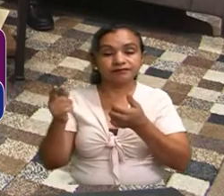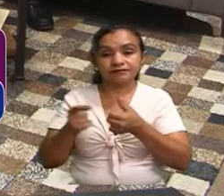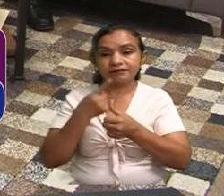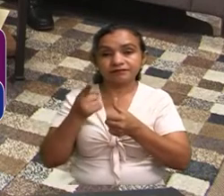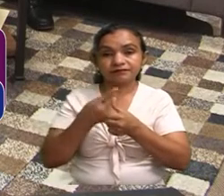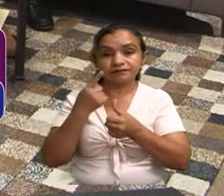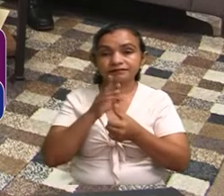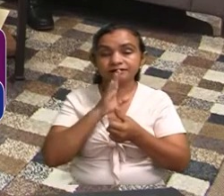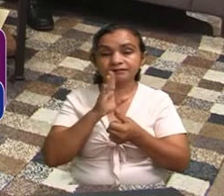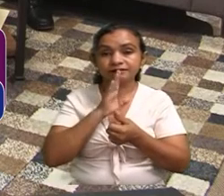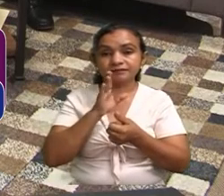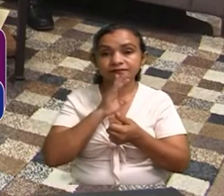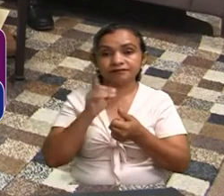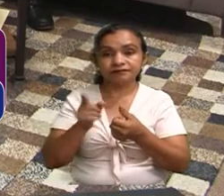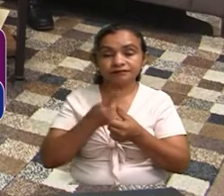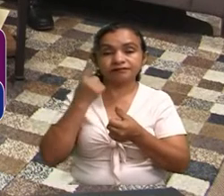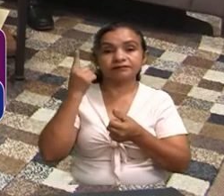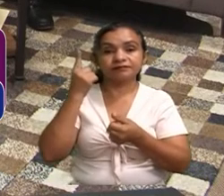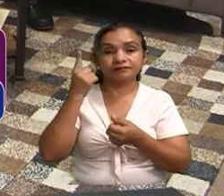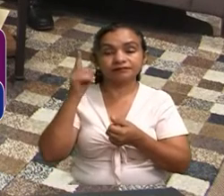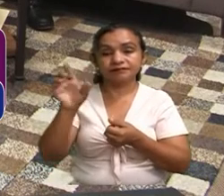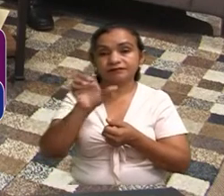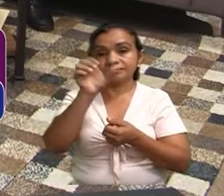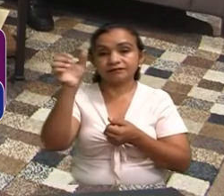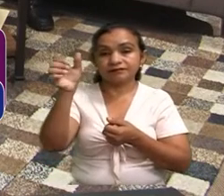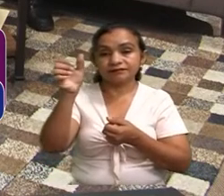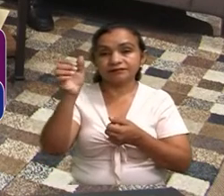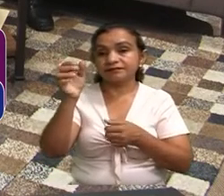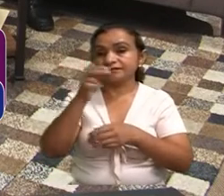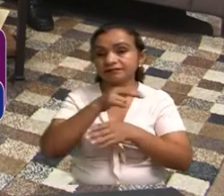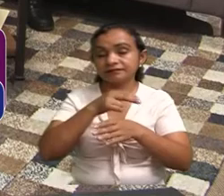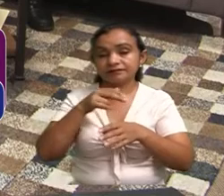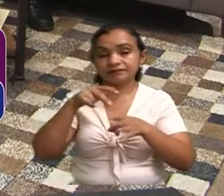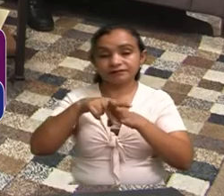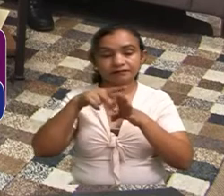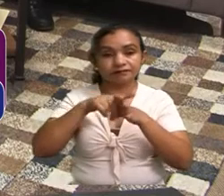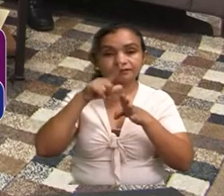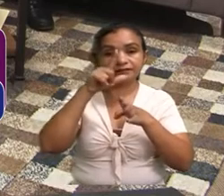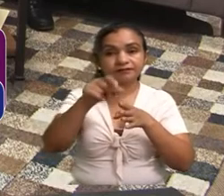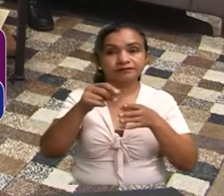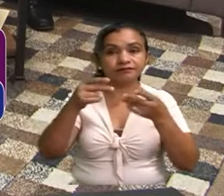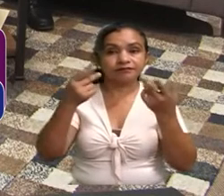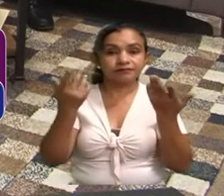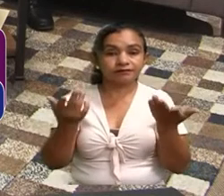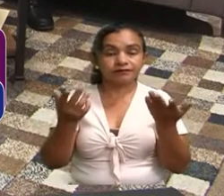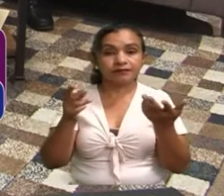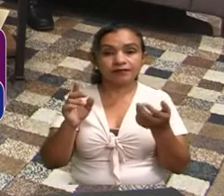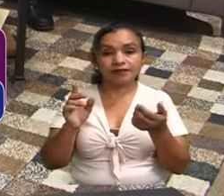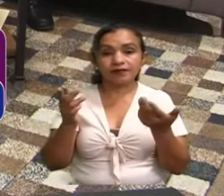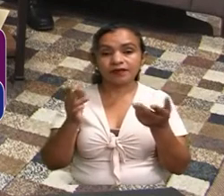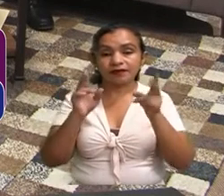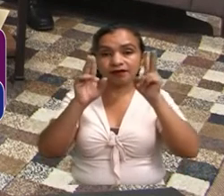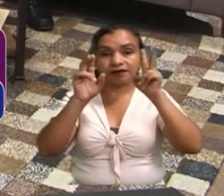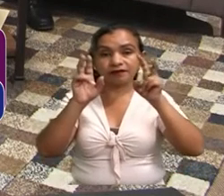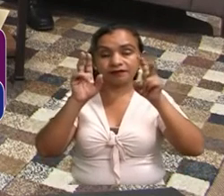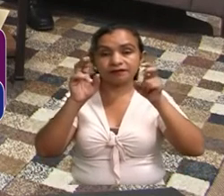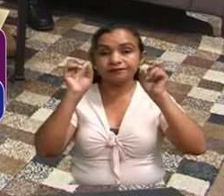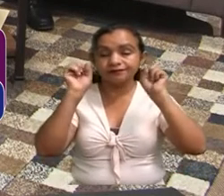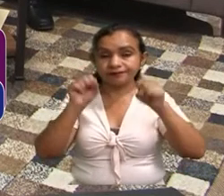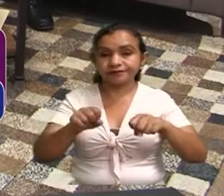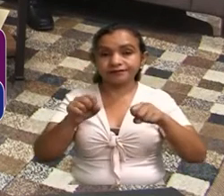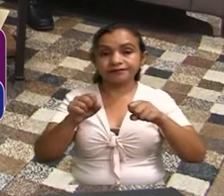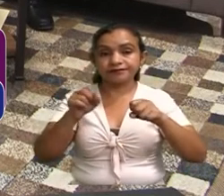se habla del primer congreso, se han hecho otros congresos a nivel urbano, pero nosotros lo tenemos con estas capacidades,